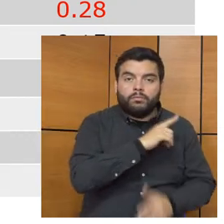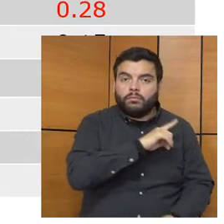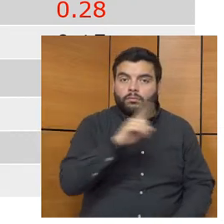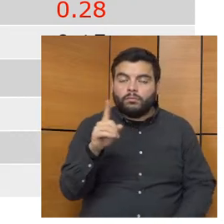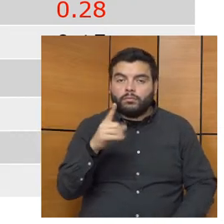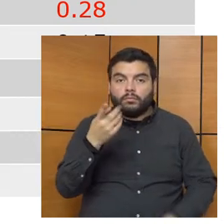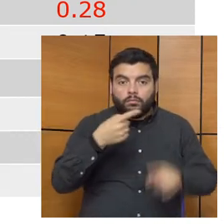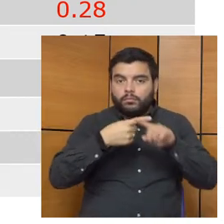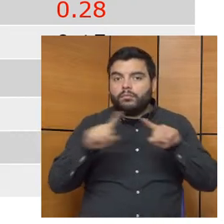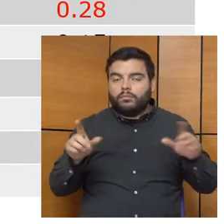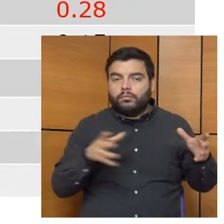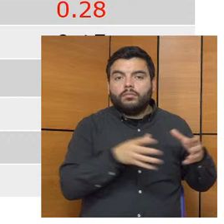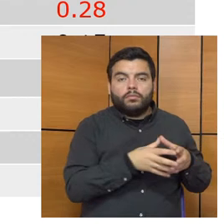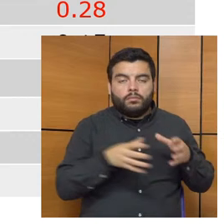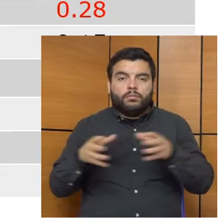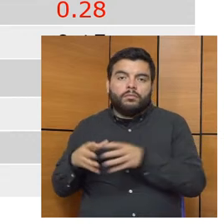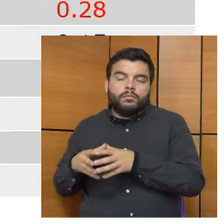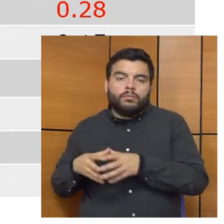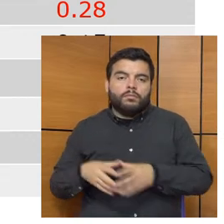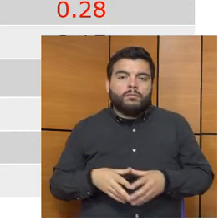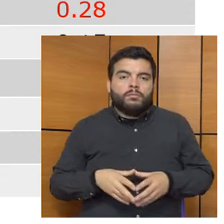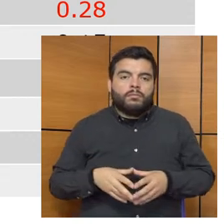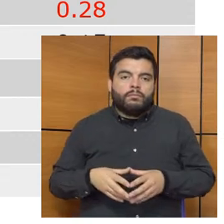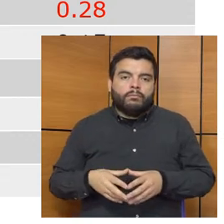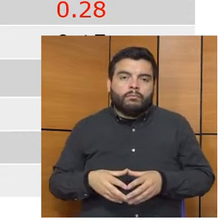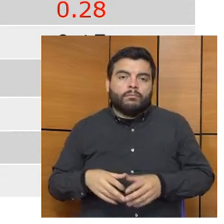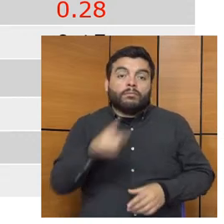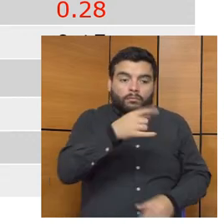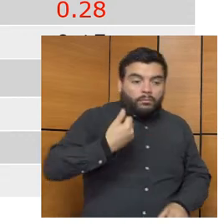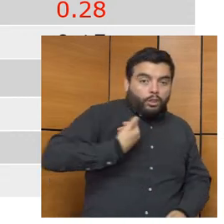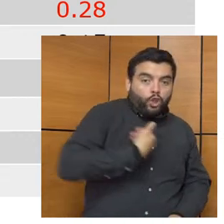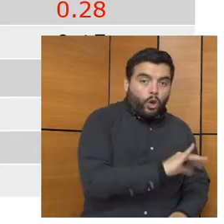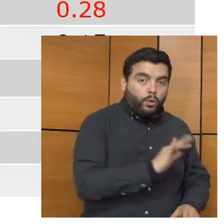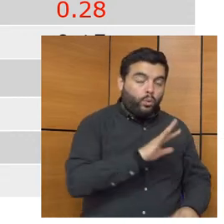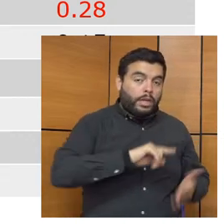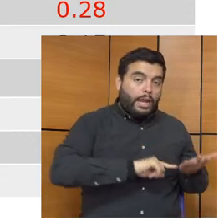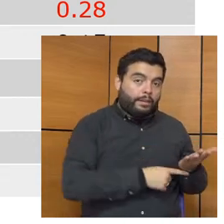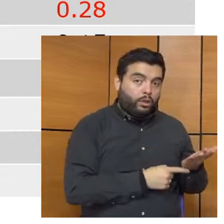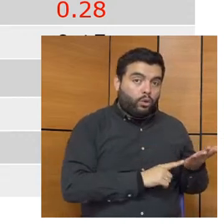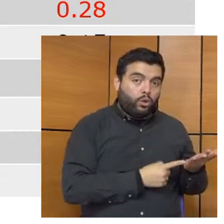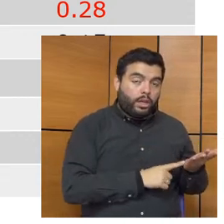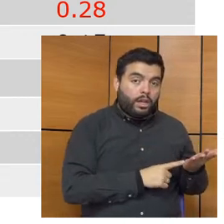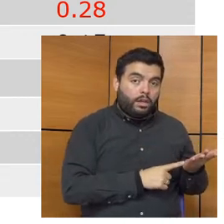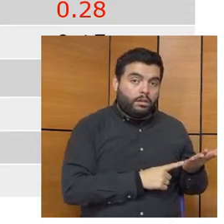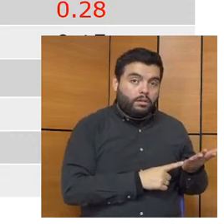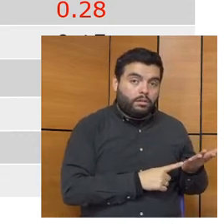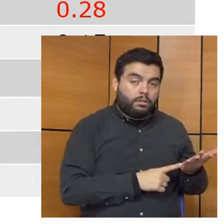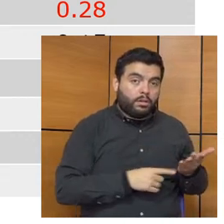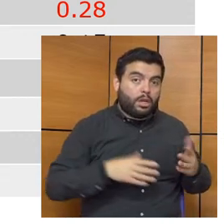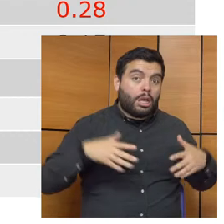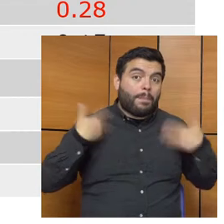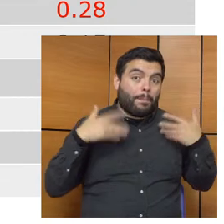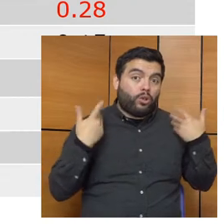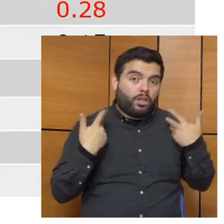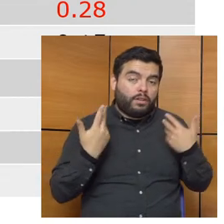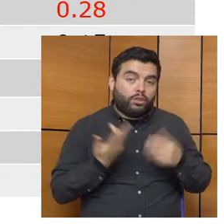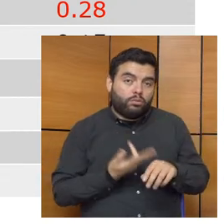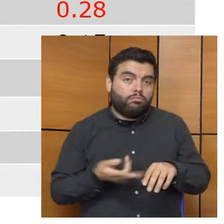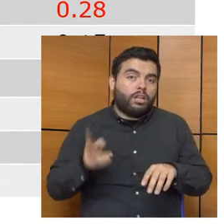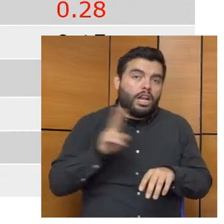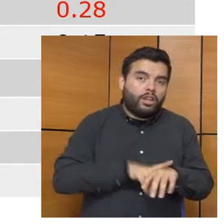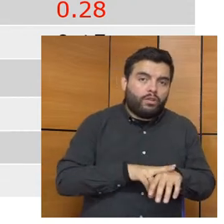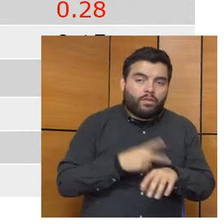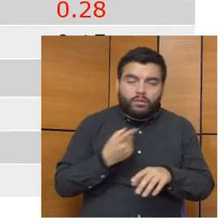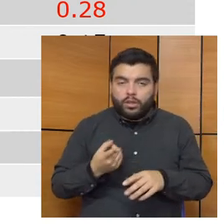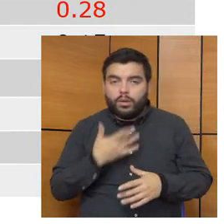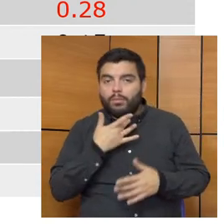entre los dos grupos. Es decir, el que es apático de la tecnología, o sea, la motivación hedónica es el doble del peso de su explicación de por